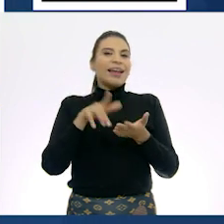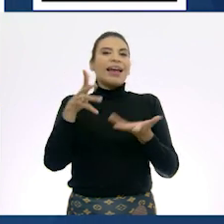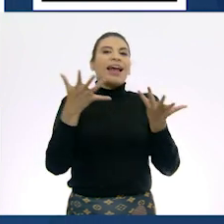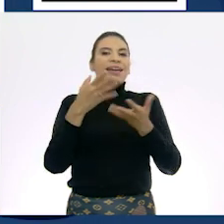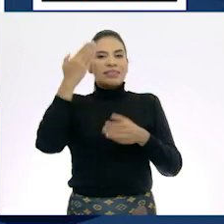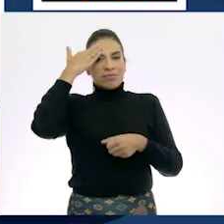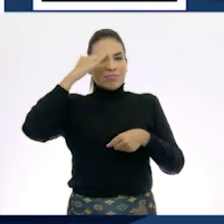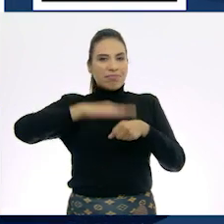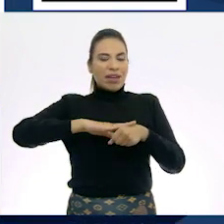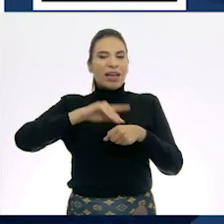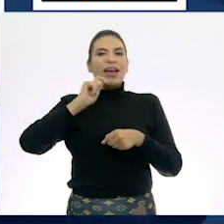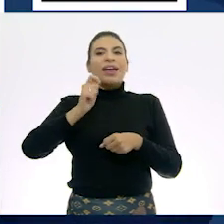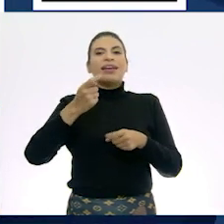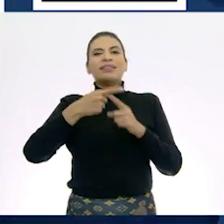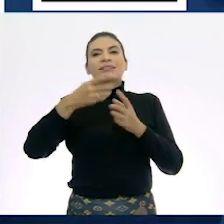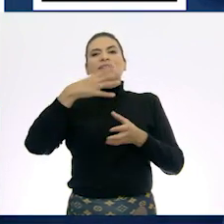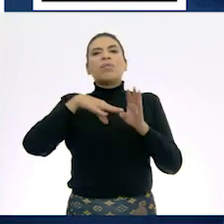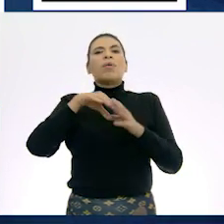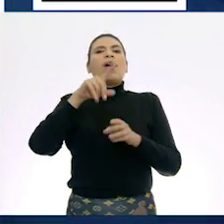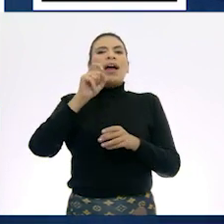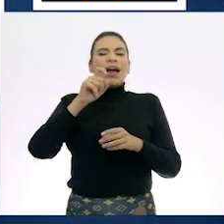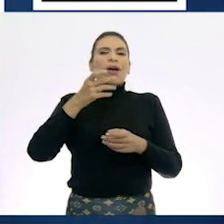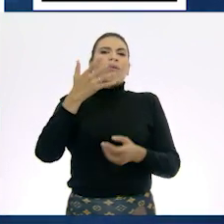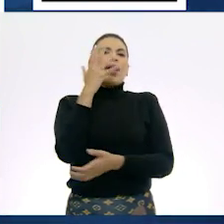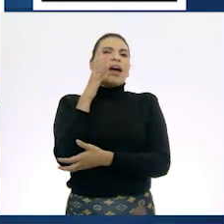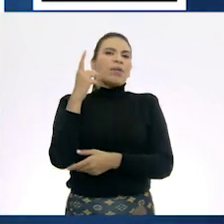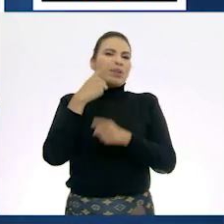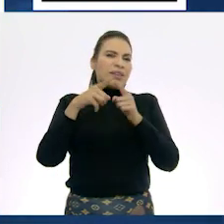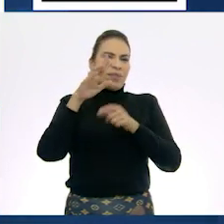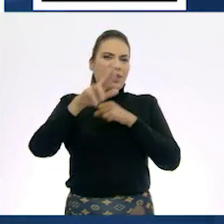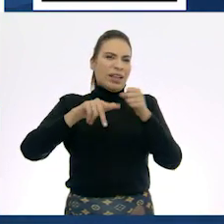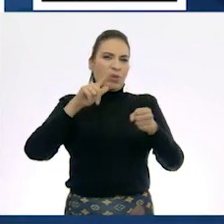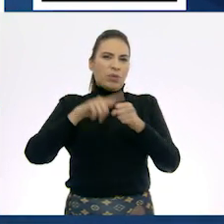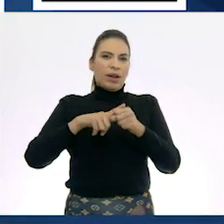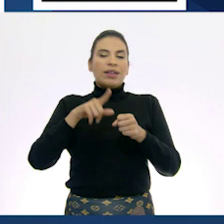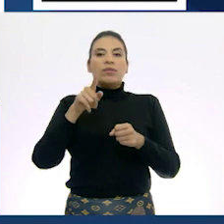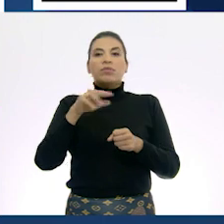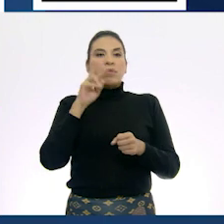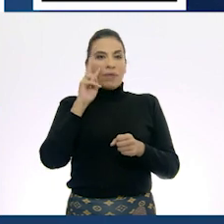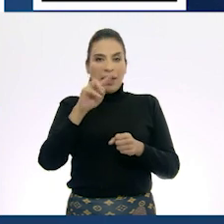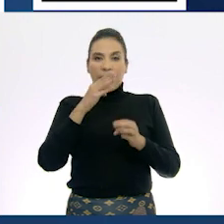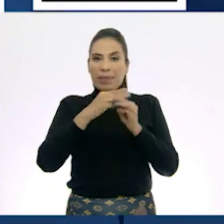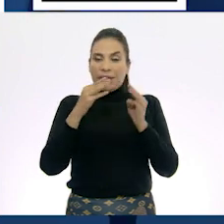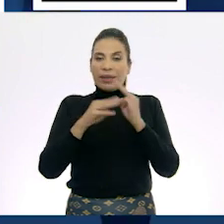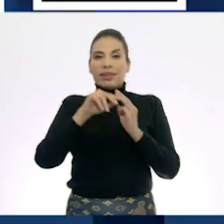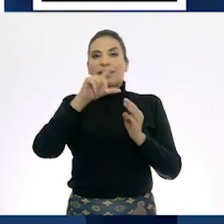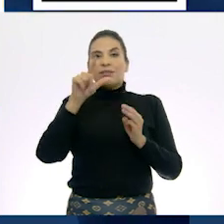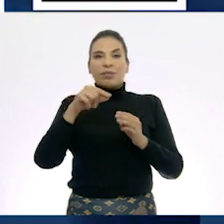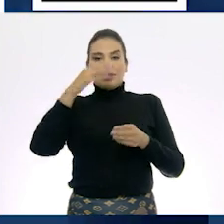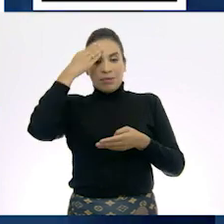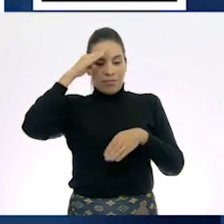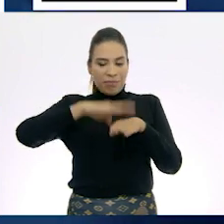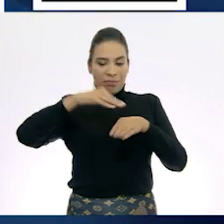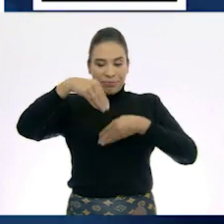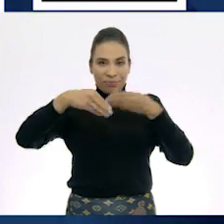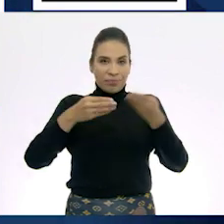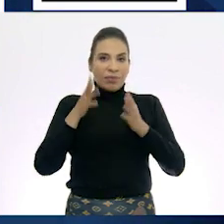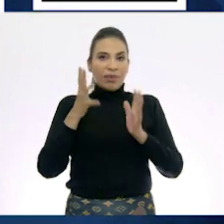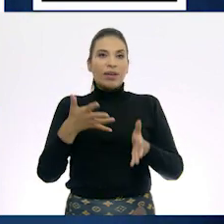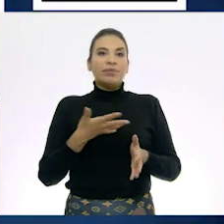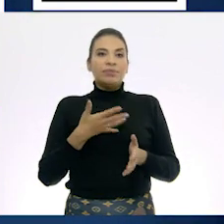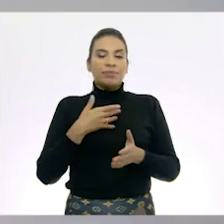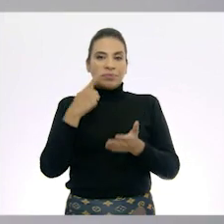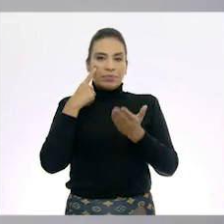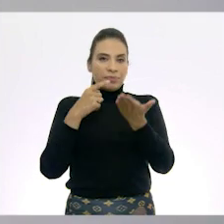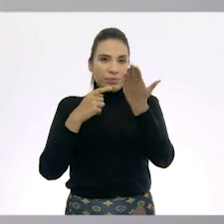realiza un memorama sobre los recursos naturales. Ahí se ven mis materiales y finalmente ya aquí está el memorama. Tenemos de